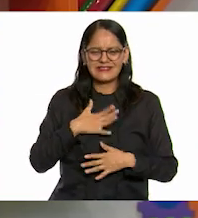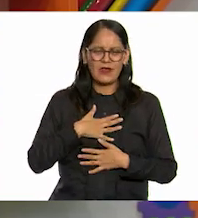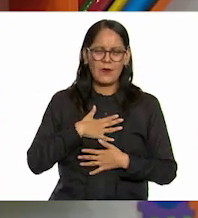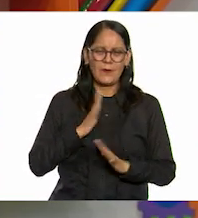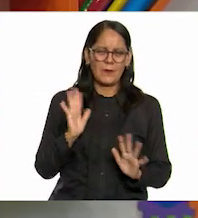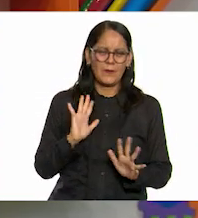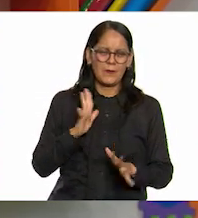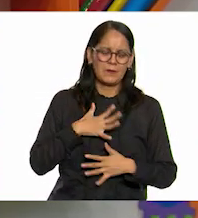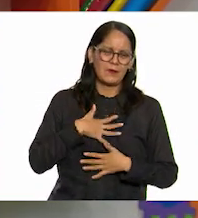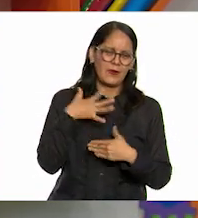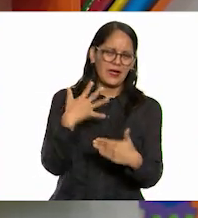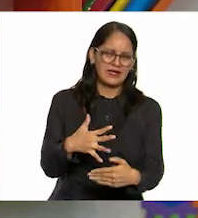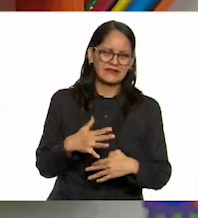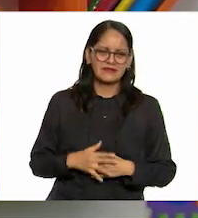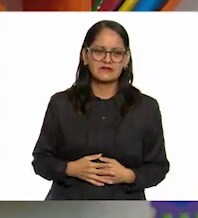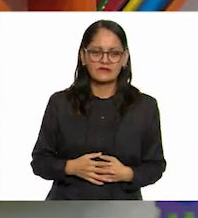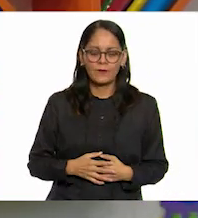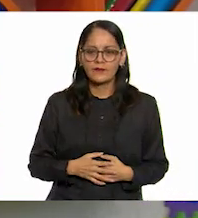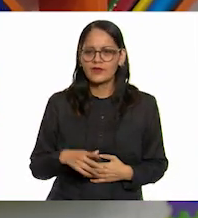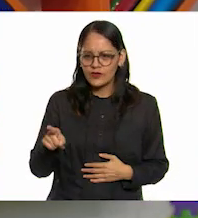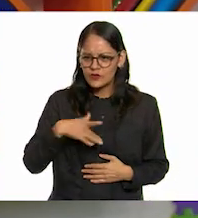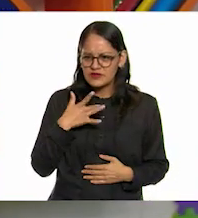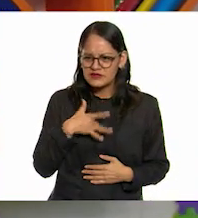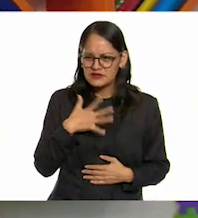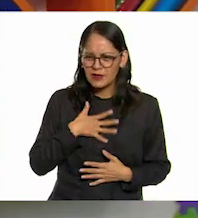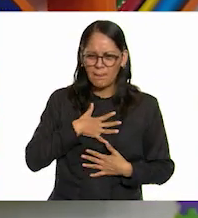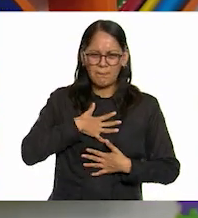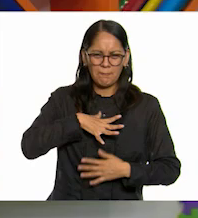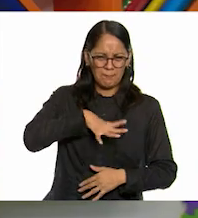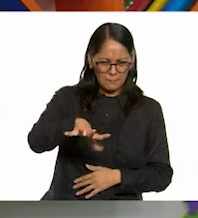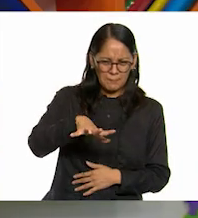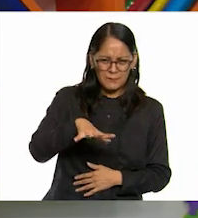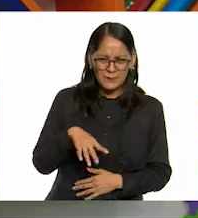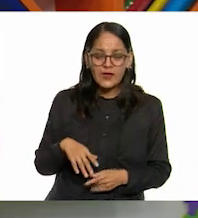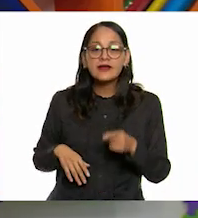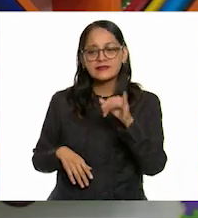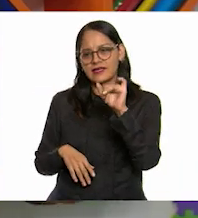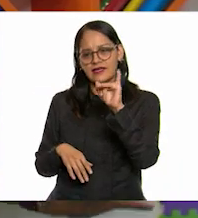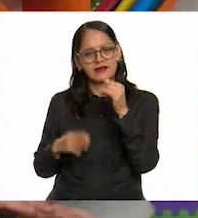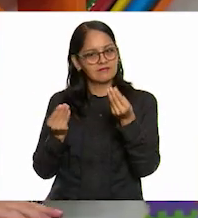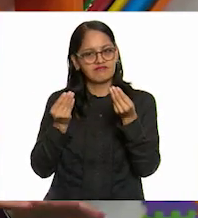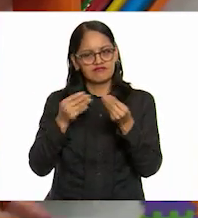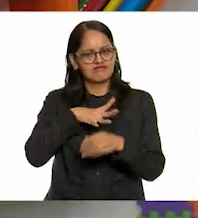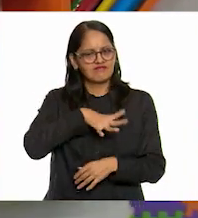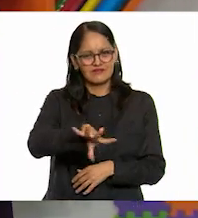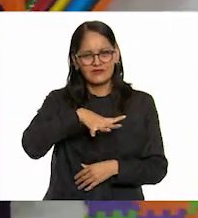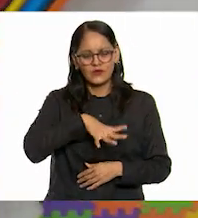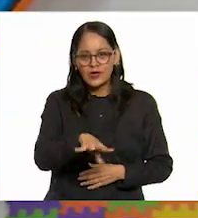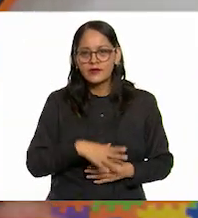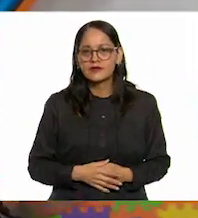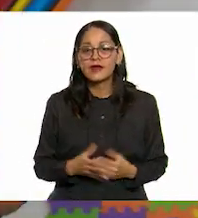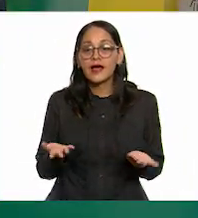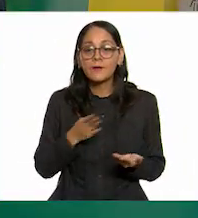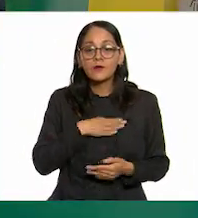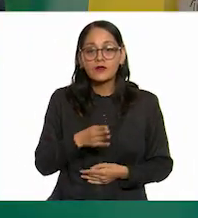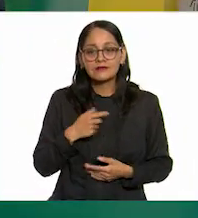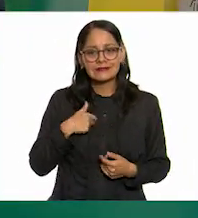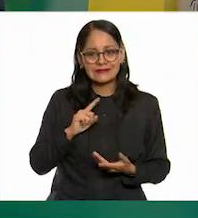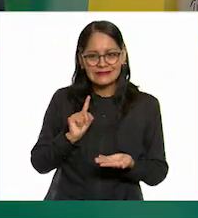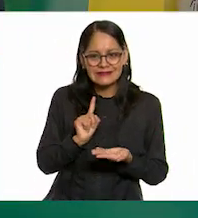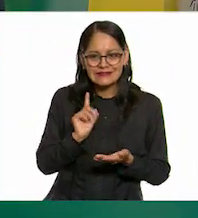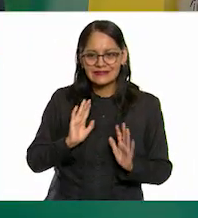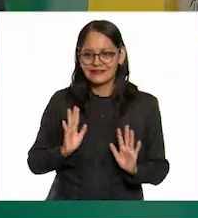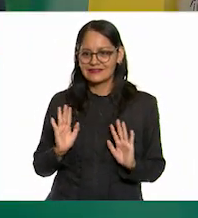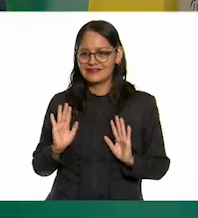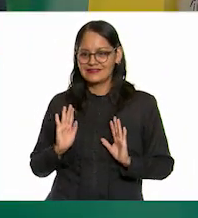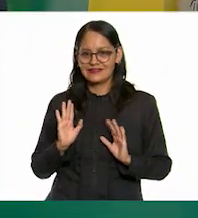me dan asquito. ¿Te producen rechazo? Sí, mucho, mucho. Es más, bueno, yo mejor no me acerco al